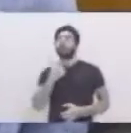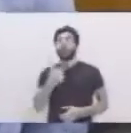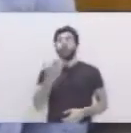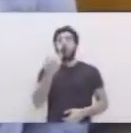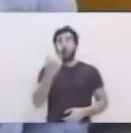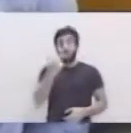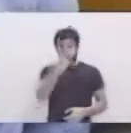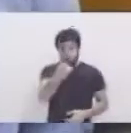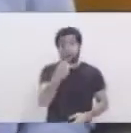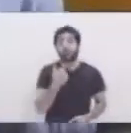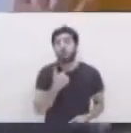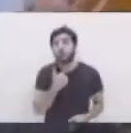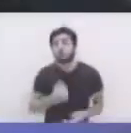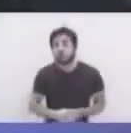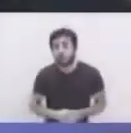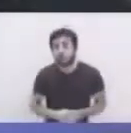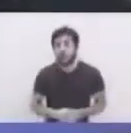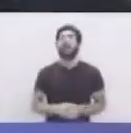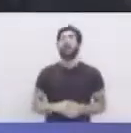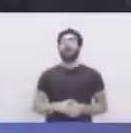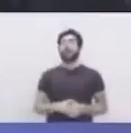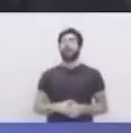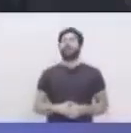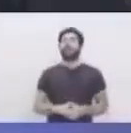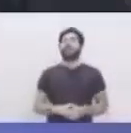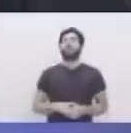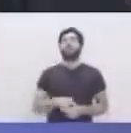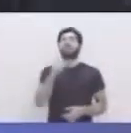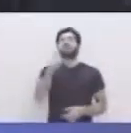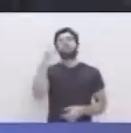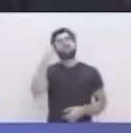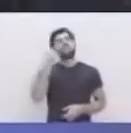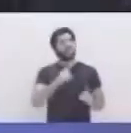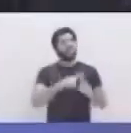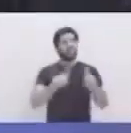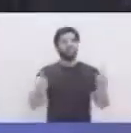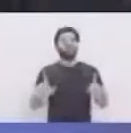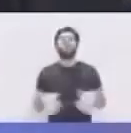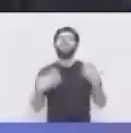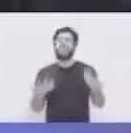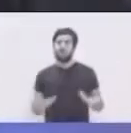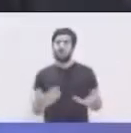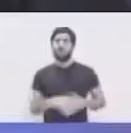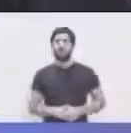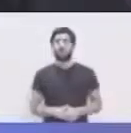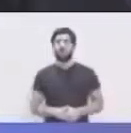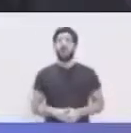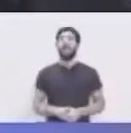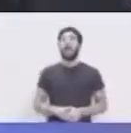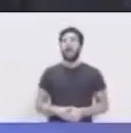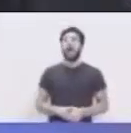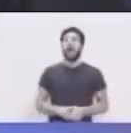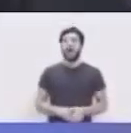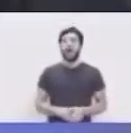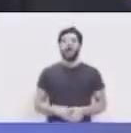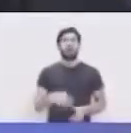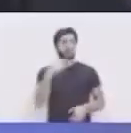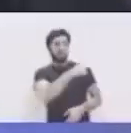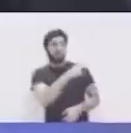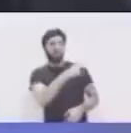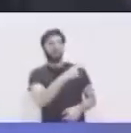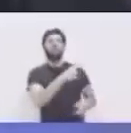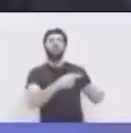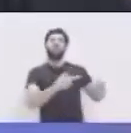comer? ¿Mm? Yo creo que sí, ¿no? ¿Y qué tienen de diferente? Que a él le gusta el fútbol y a mí no mucho.